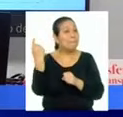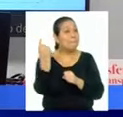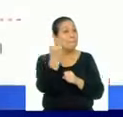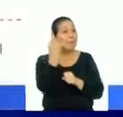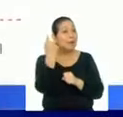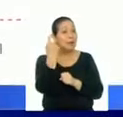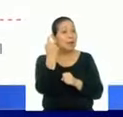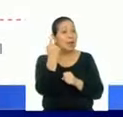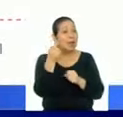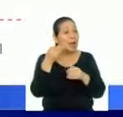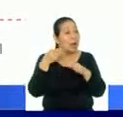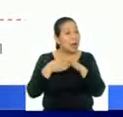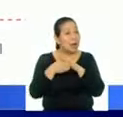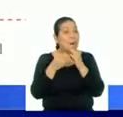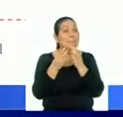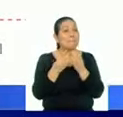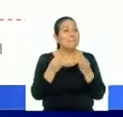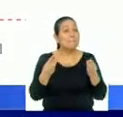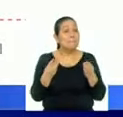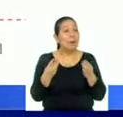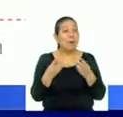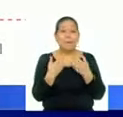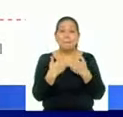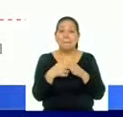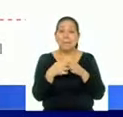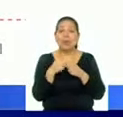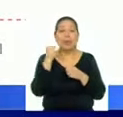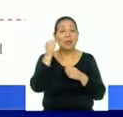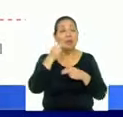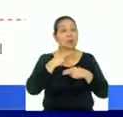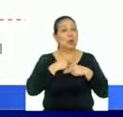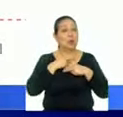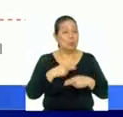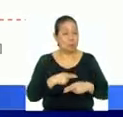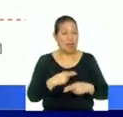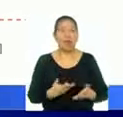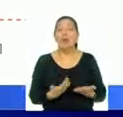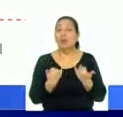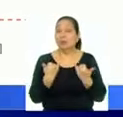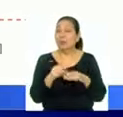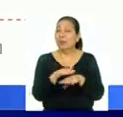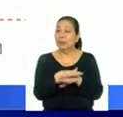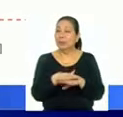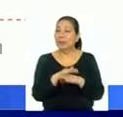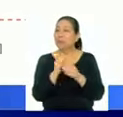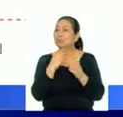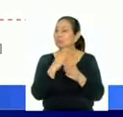Plan Nacional de Acción en materia de empresas y derechos humanos. Este es un plan